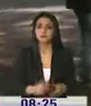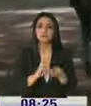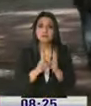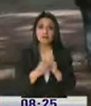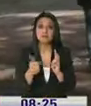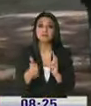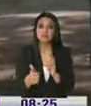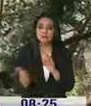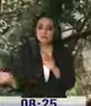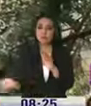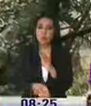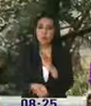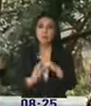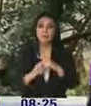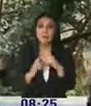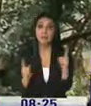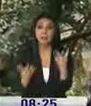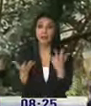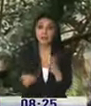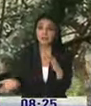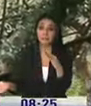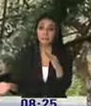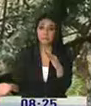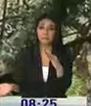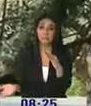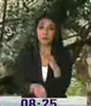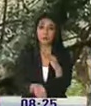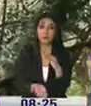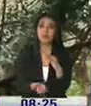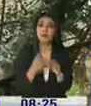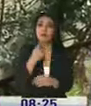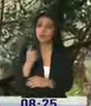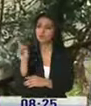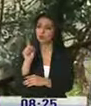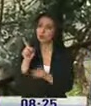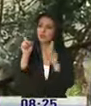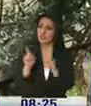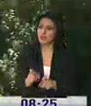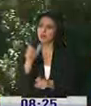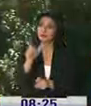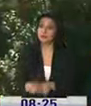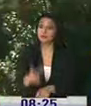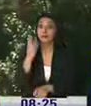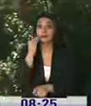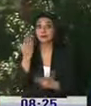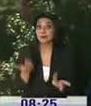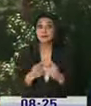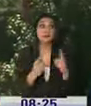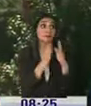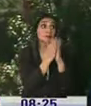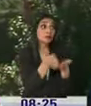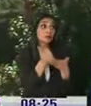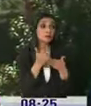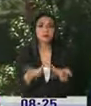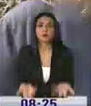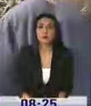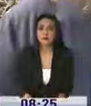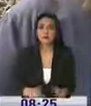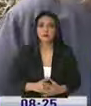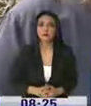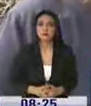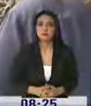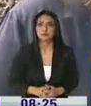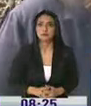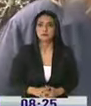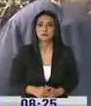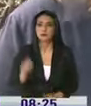de podar por su cuenta, pero cada vez que tratan de hacerlo, se les dice que debe hacerlo un experto. Y al pedir ayuda, no llega.